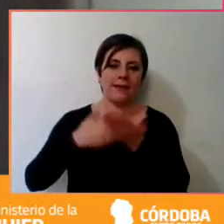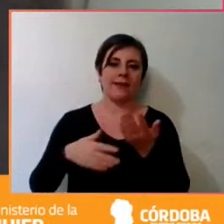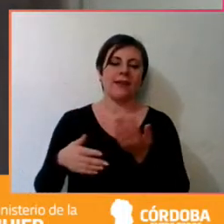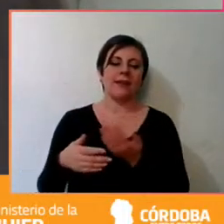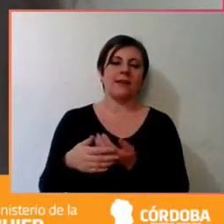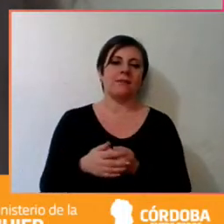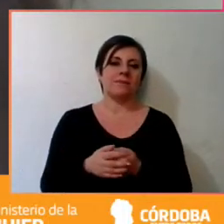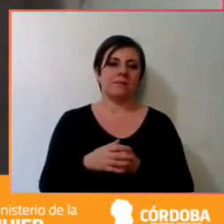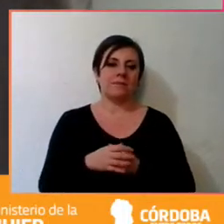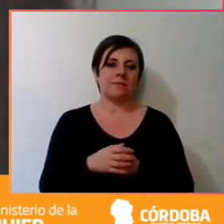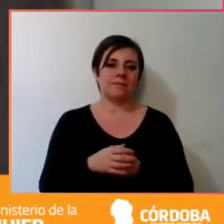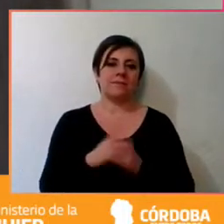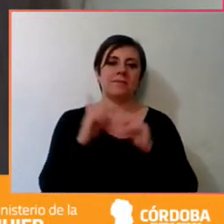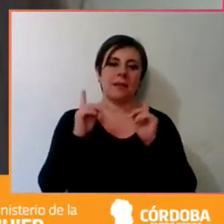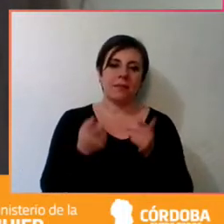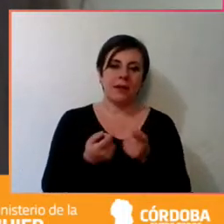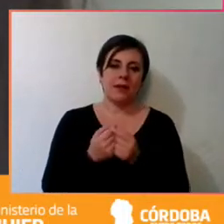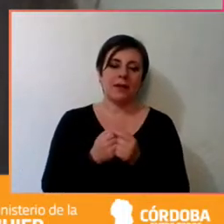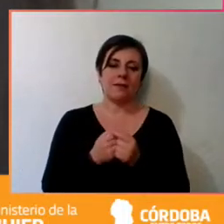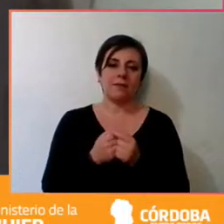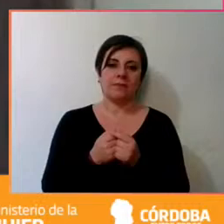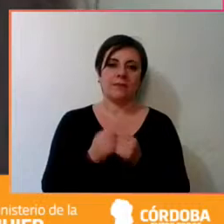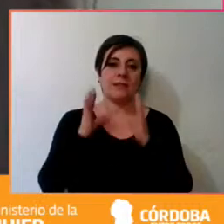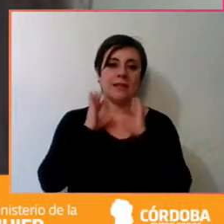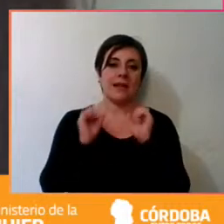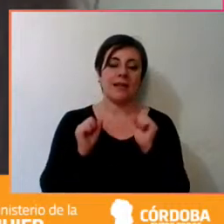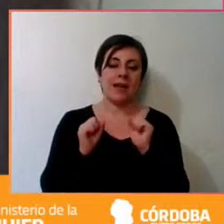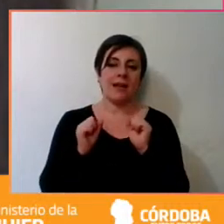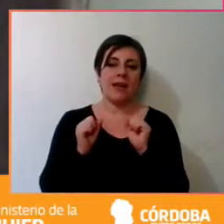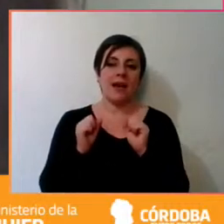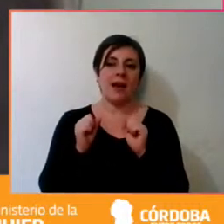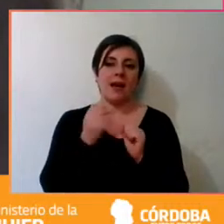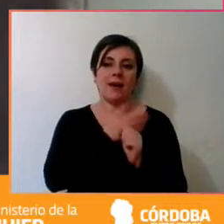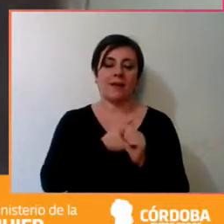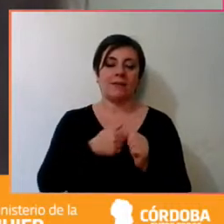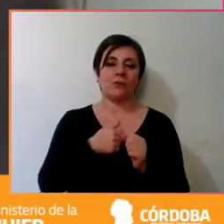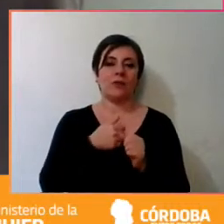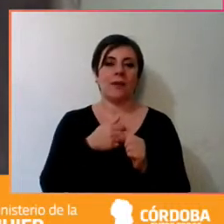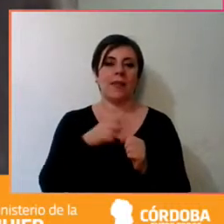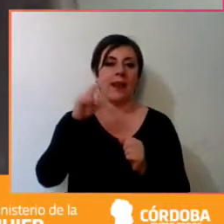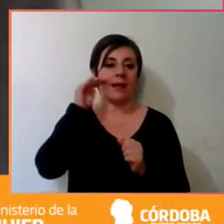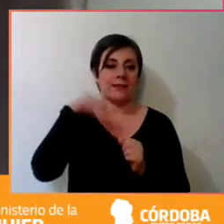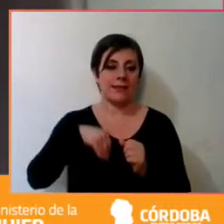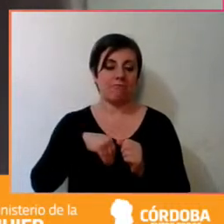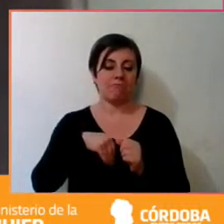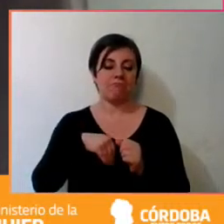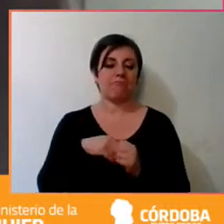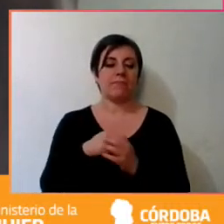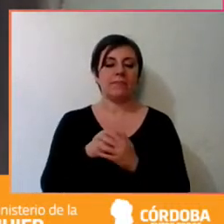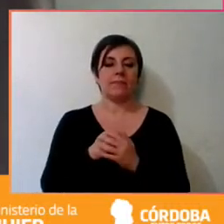saludo también a la secretaria ejecutiva de la CIM, Alejandra Mora, por